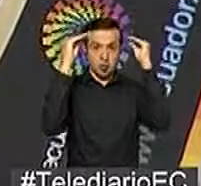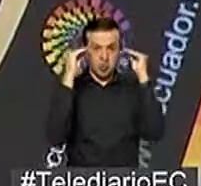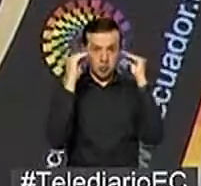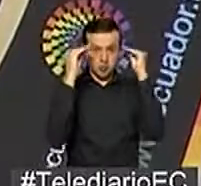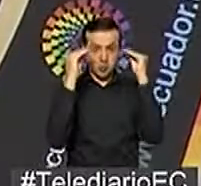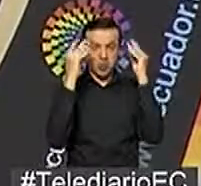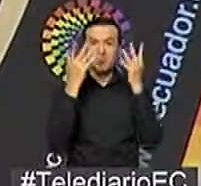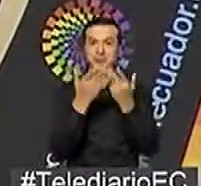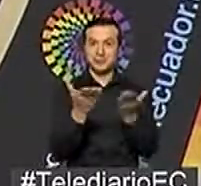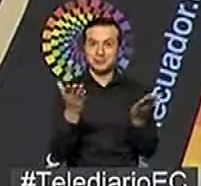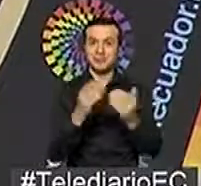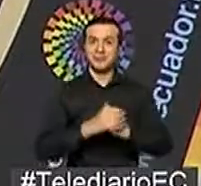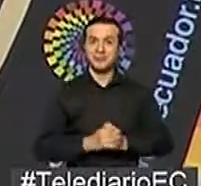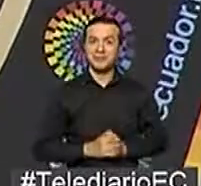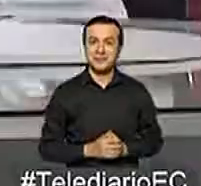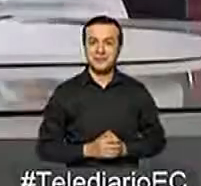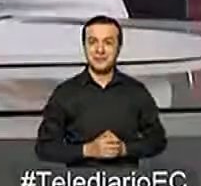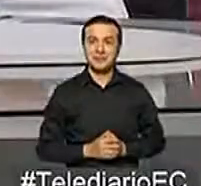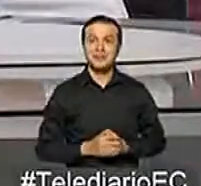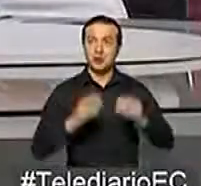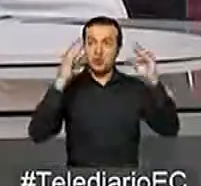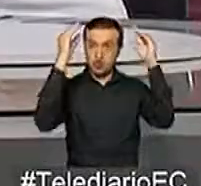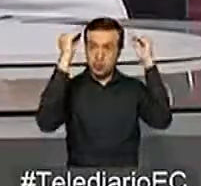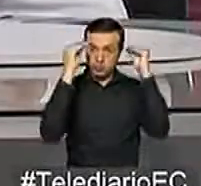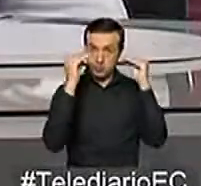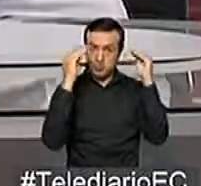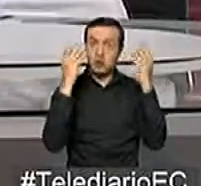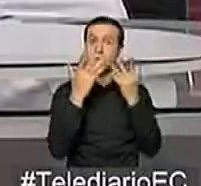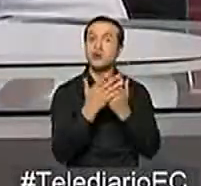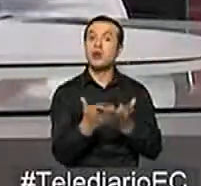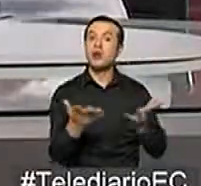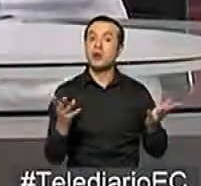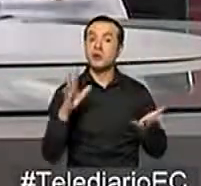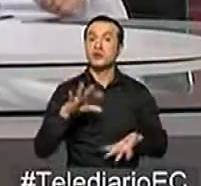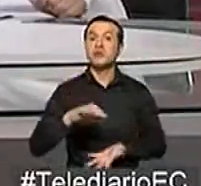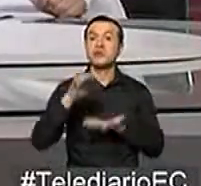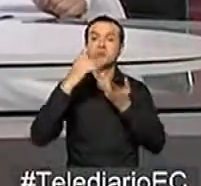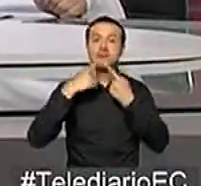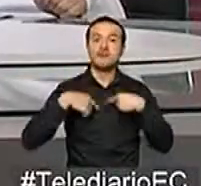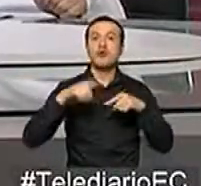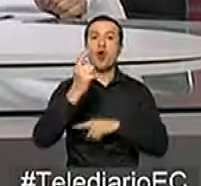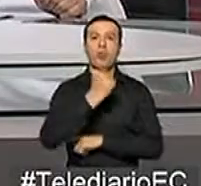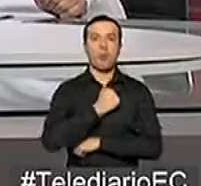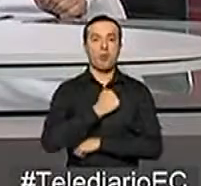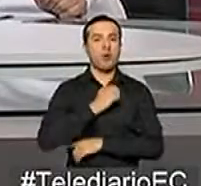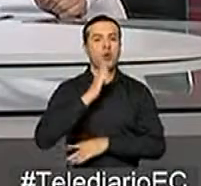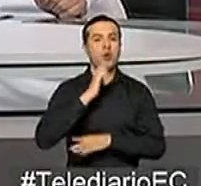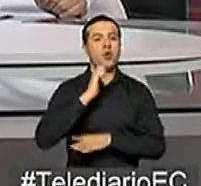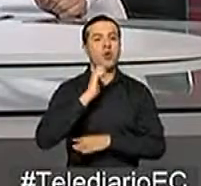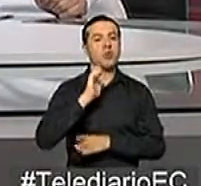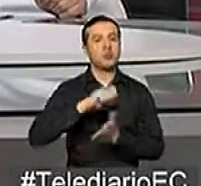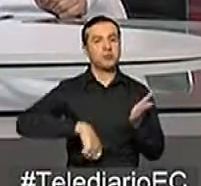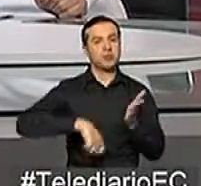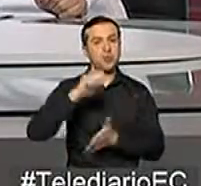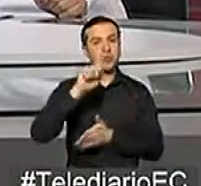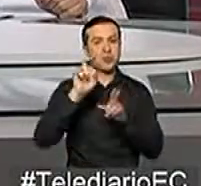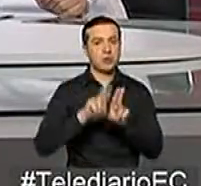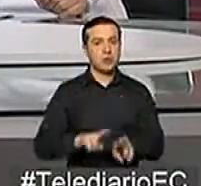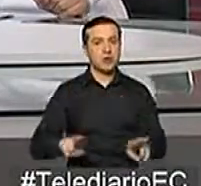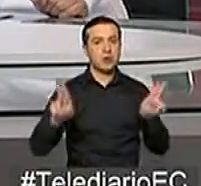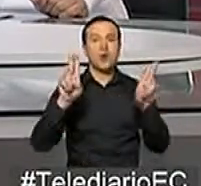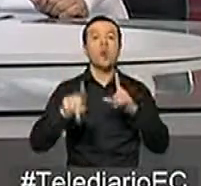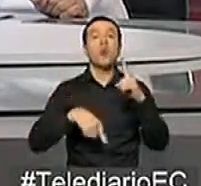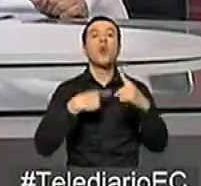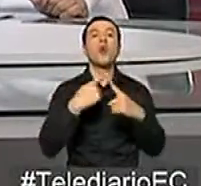de paja toquilla. Así es, Fabricio, el sombrero de paja toquilla fue declarado Patrimonio Inmaterial de la Humanidad por la UNESCO el